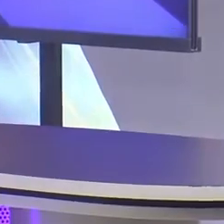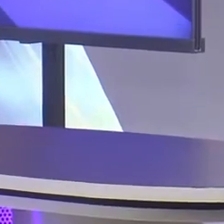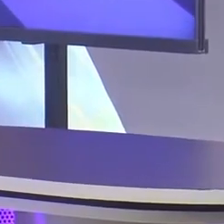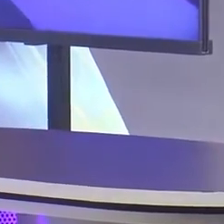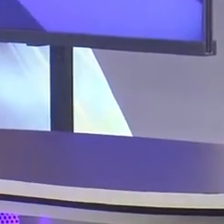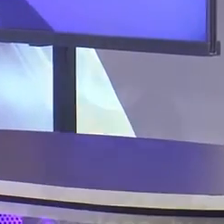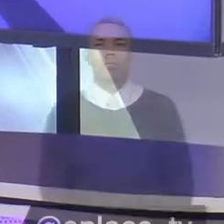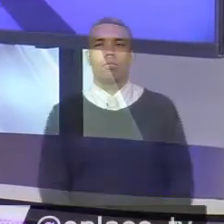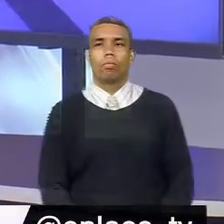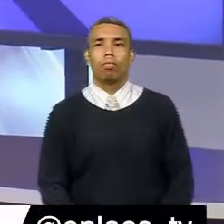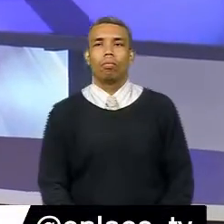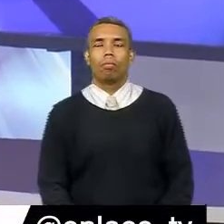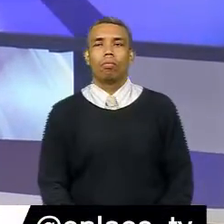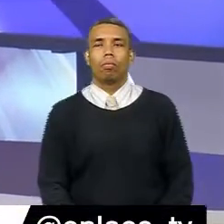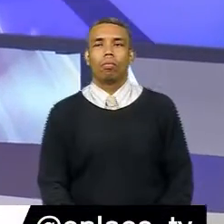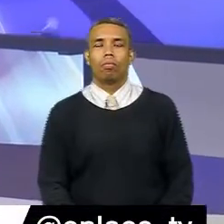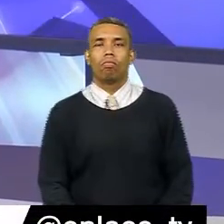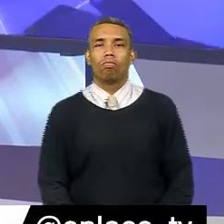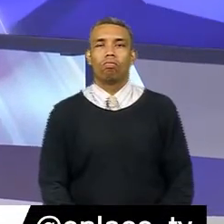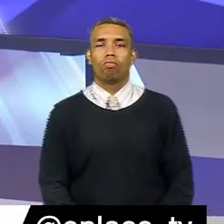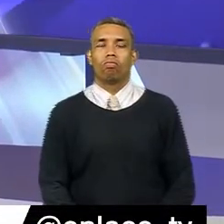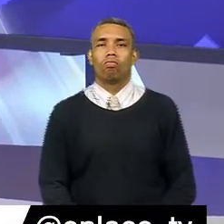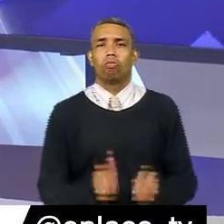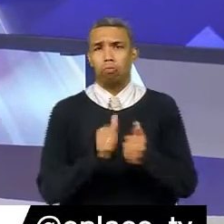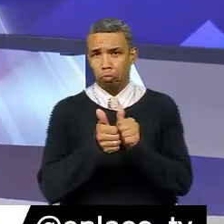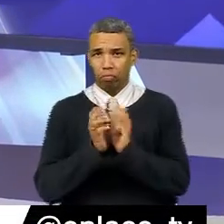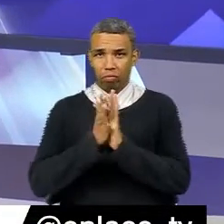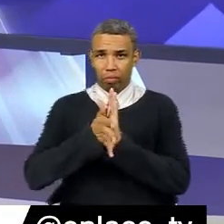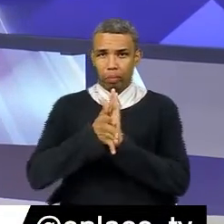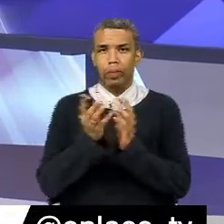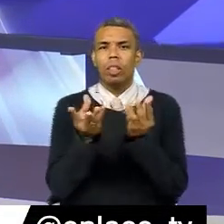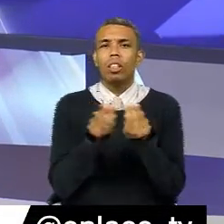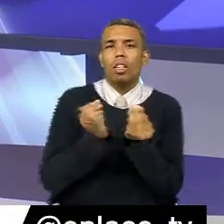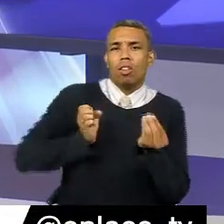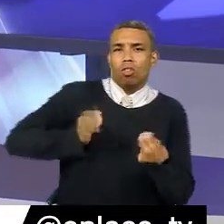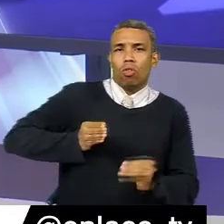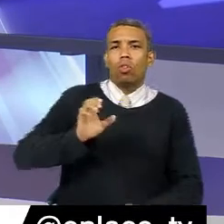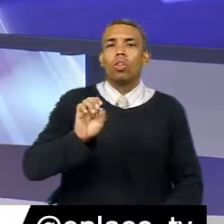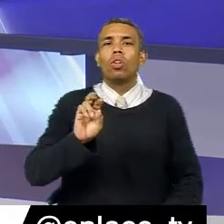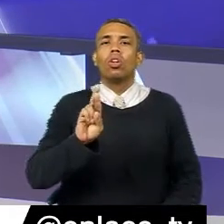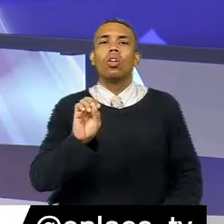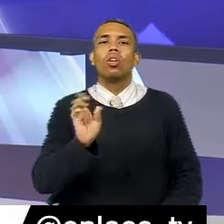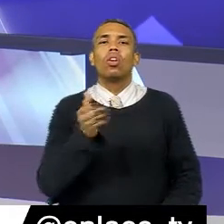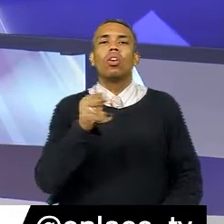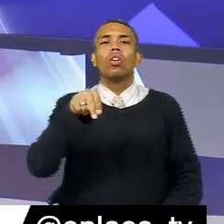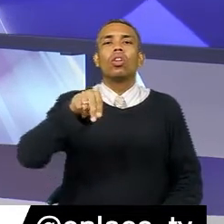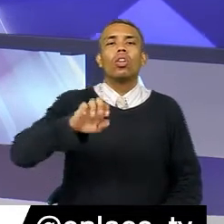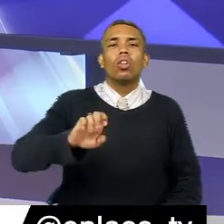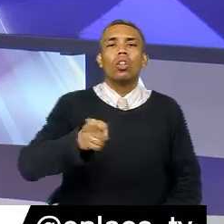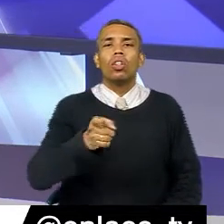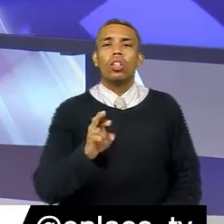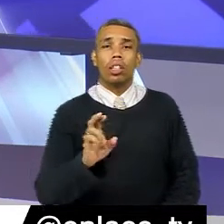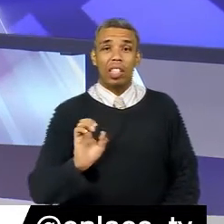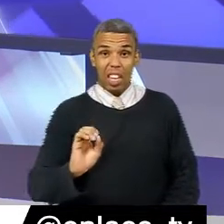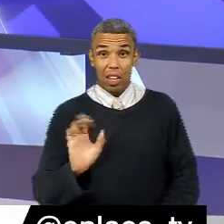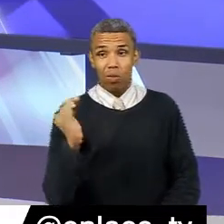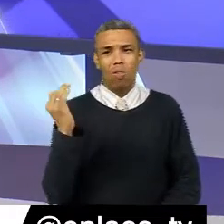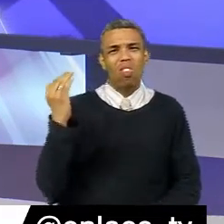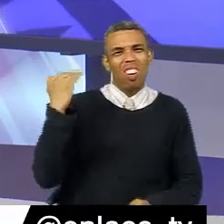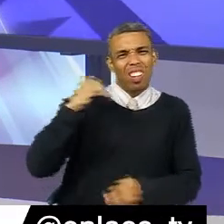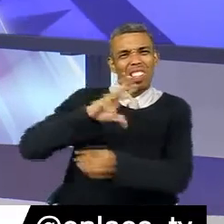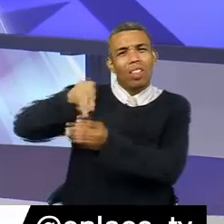Retornamos con nuestra información deportiva. El Club Oro Negro, categoría sub-12, se coronó campeón del torneo nacional en el Espinal Tolima.